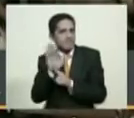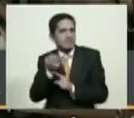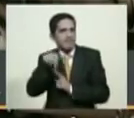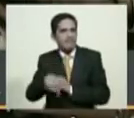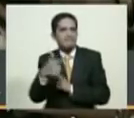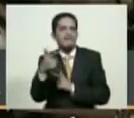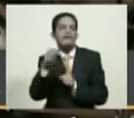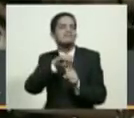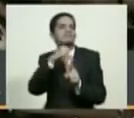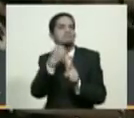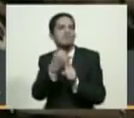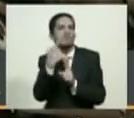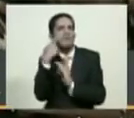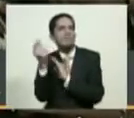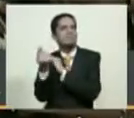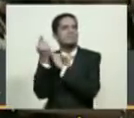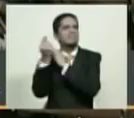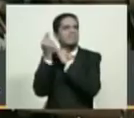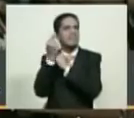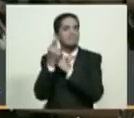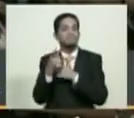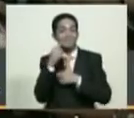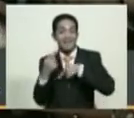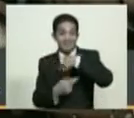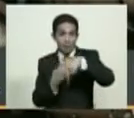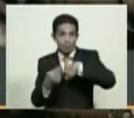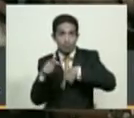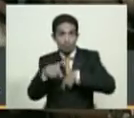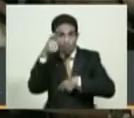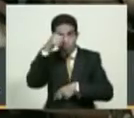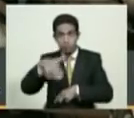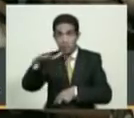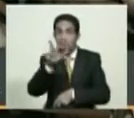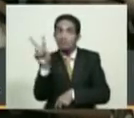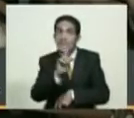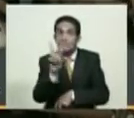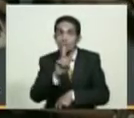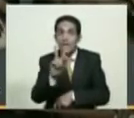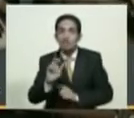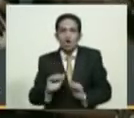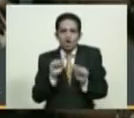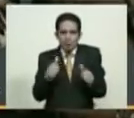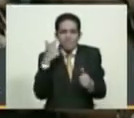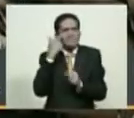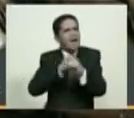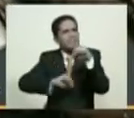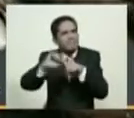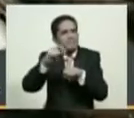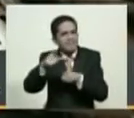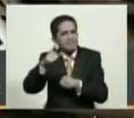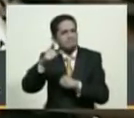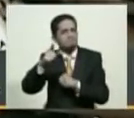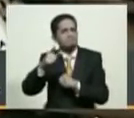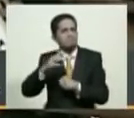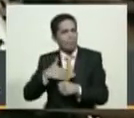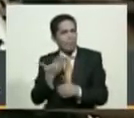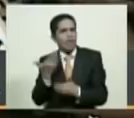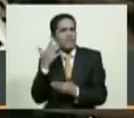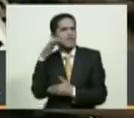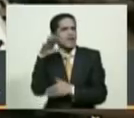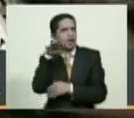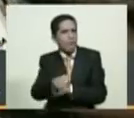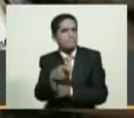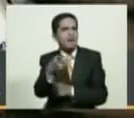esta ofensiva. En la revolución bolivariana y el pueblo venezolano entra en ofensiva en la defensa de su capacidad de compra y